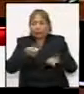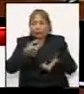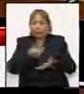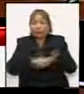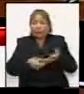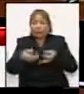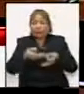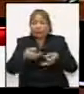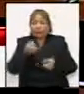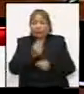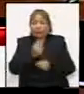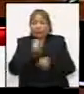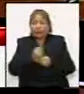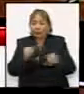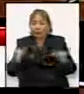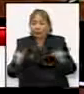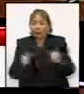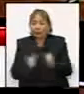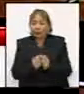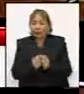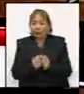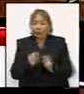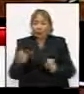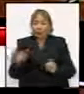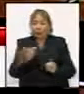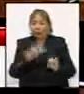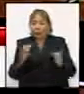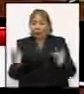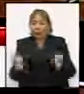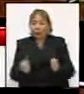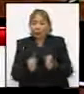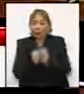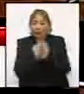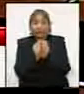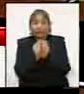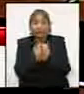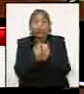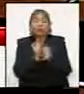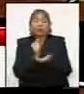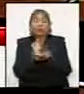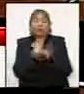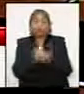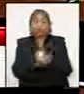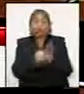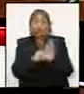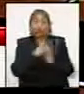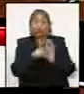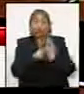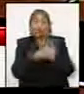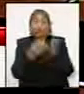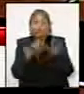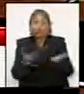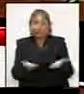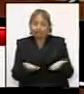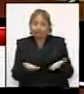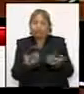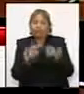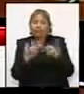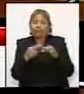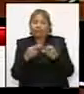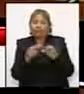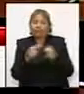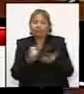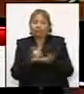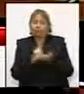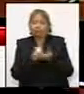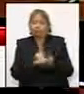y trabajar juntos. Este trabajo juntos nos ayuda a sacar normas de calidad como esta que permite